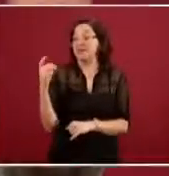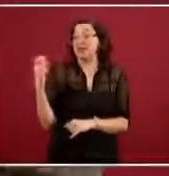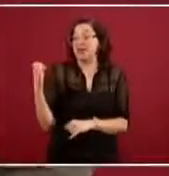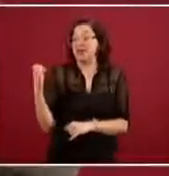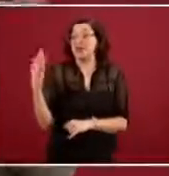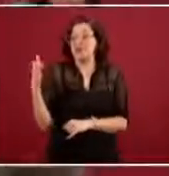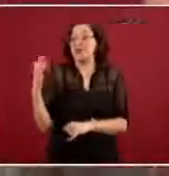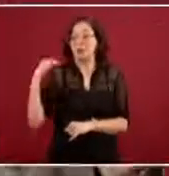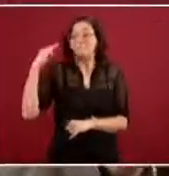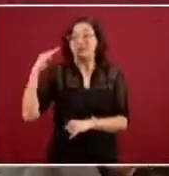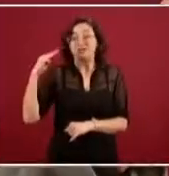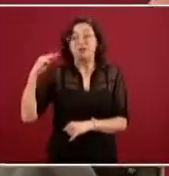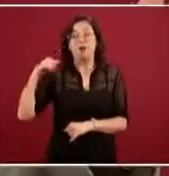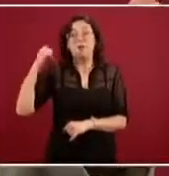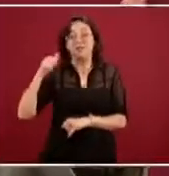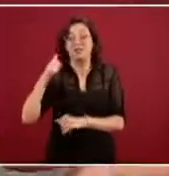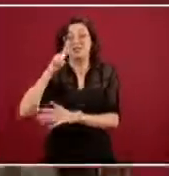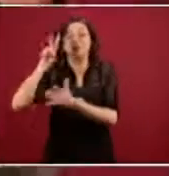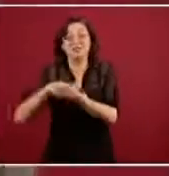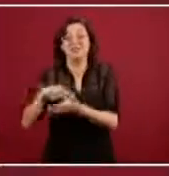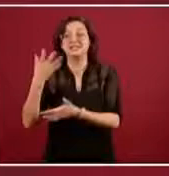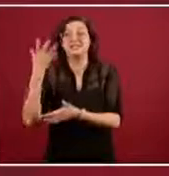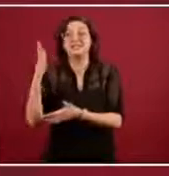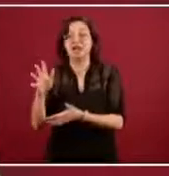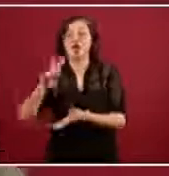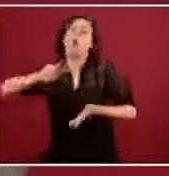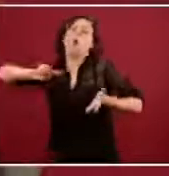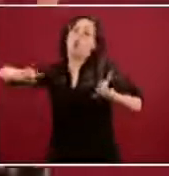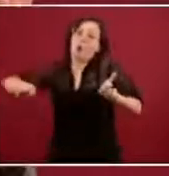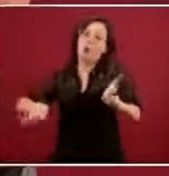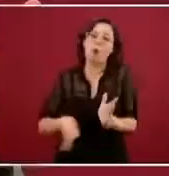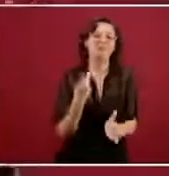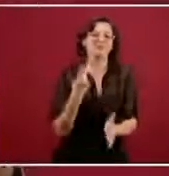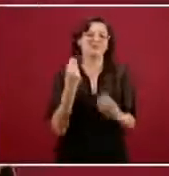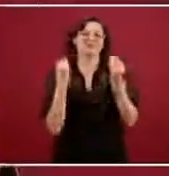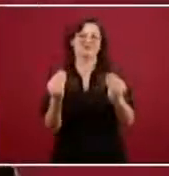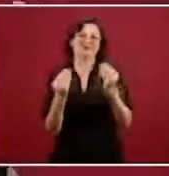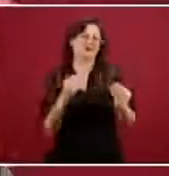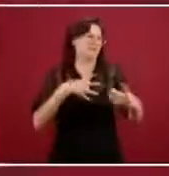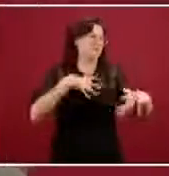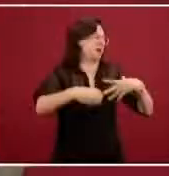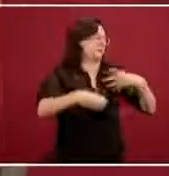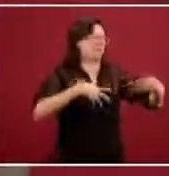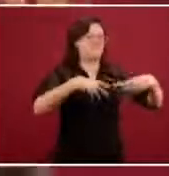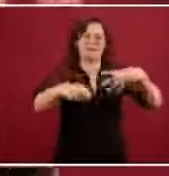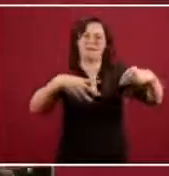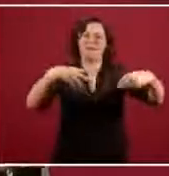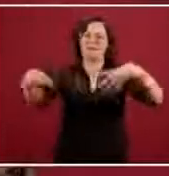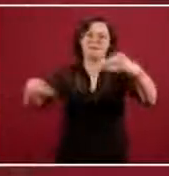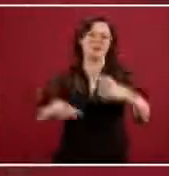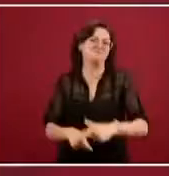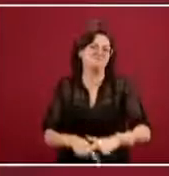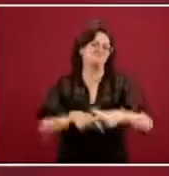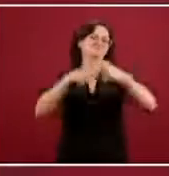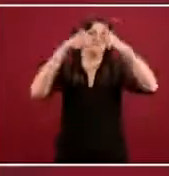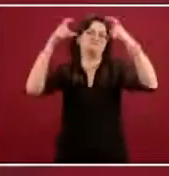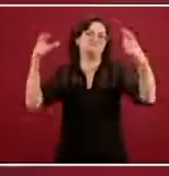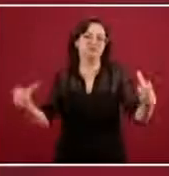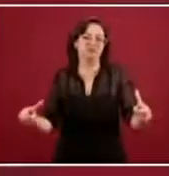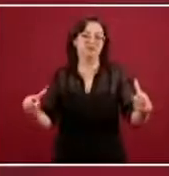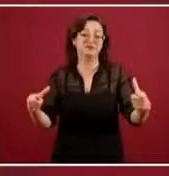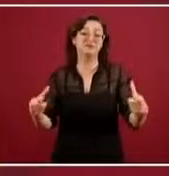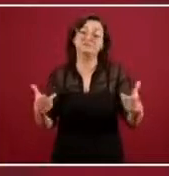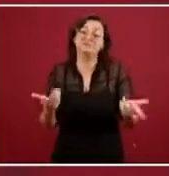abril de 2010, tuvimos nuevamente mucha transmisión, un brote aún mayor que el brote